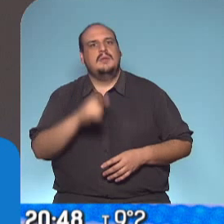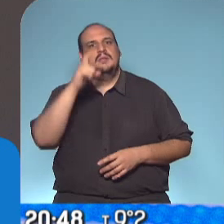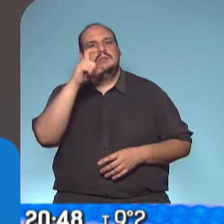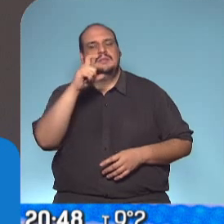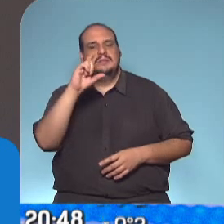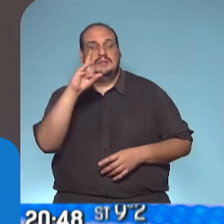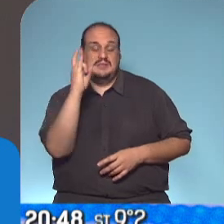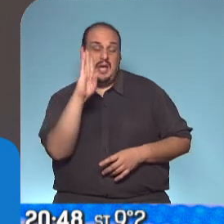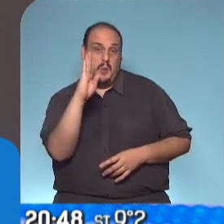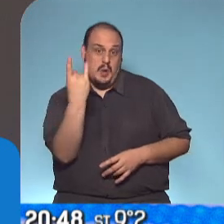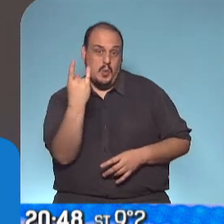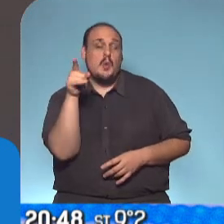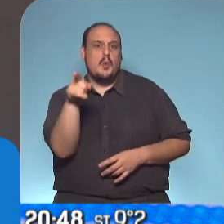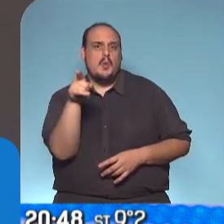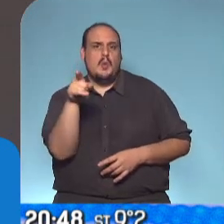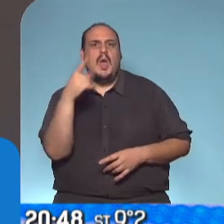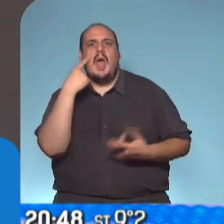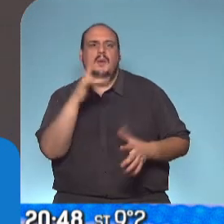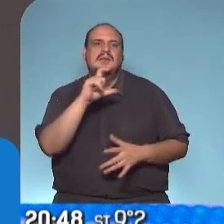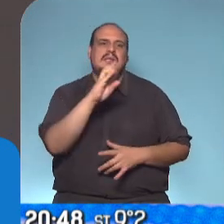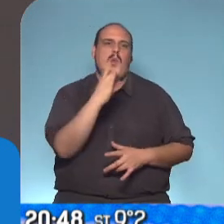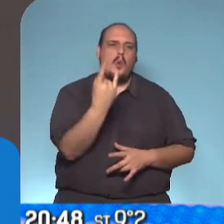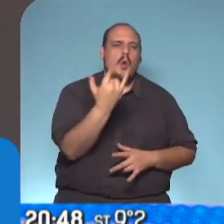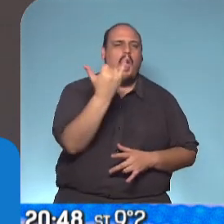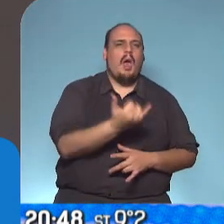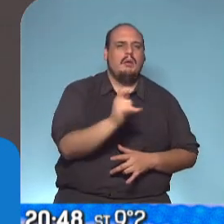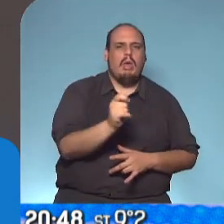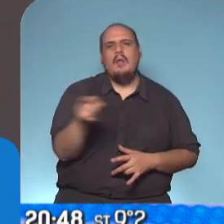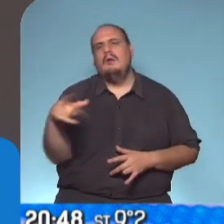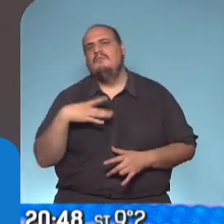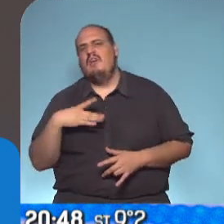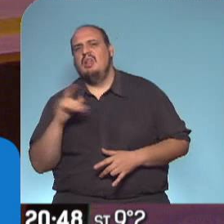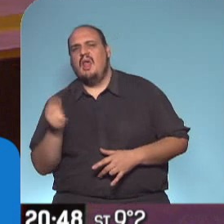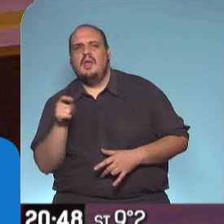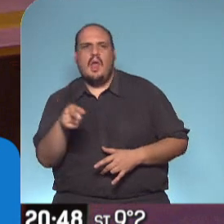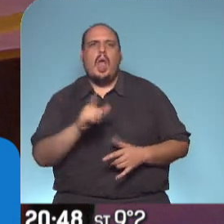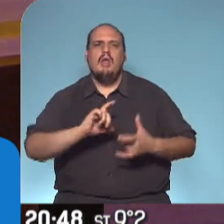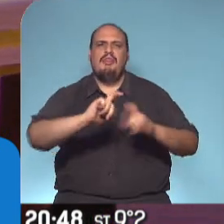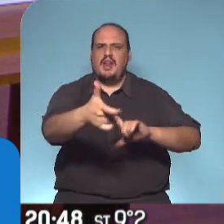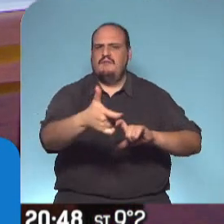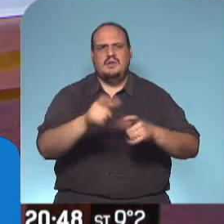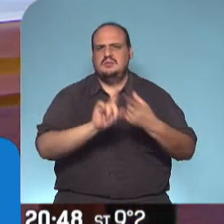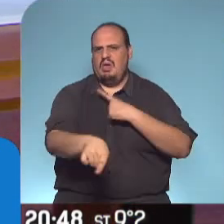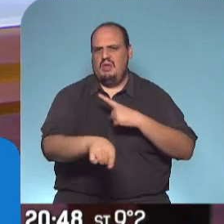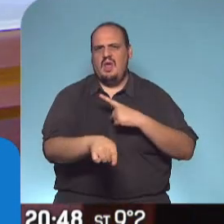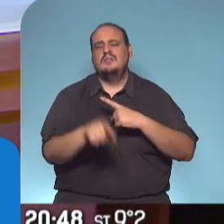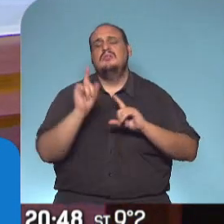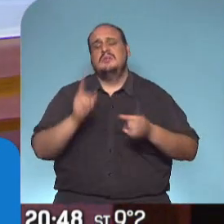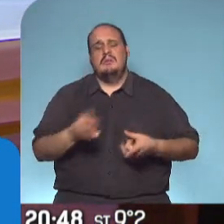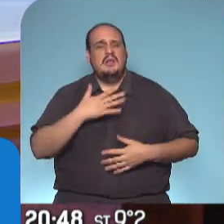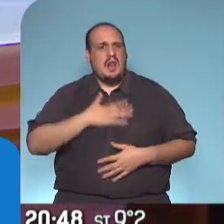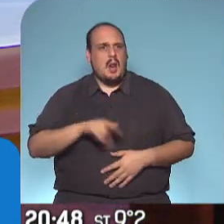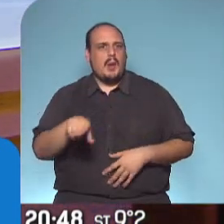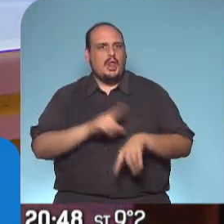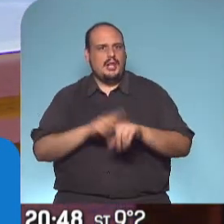a partir de poder cruzarlas quienes tenían cuenta bancaria y poder validar las cuentas y hacerlo así más escalonado, con más tranquilidad, pero en